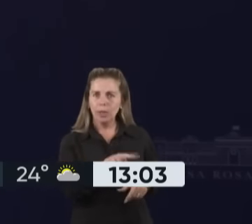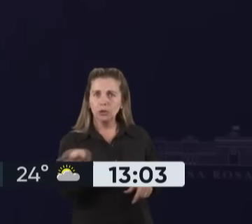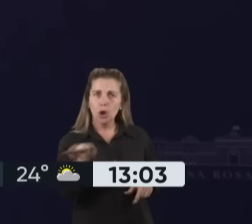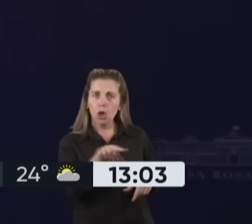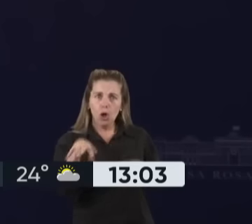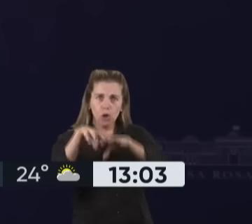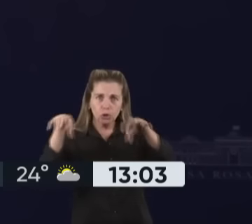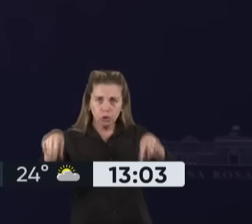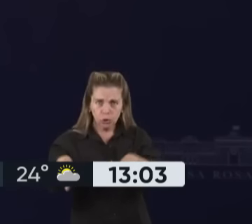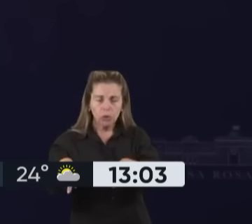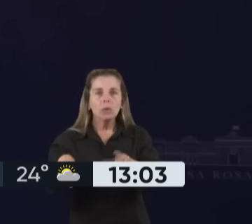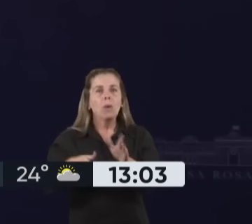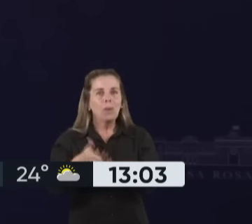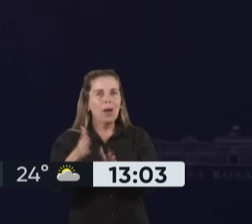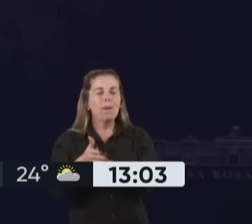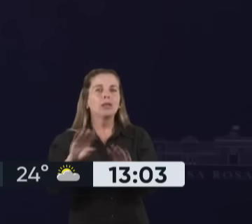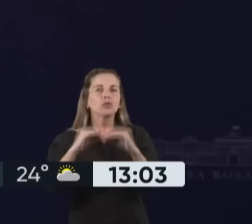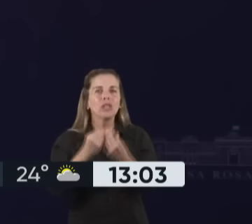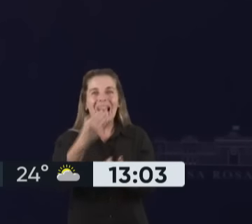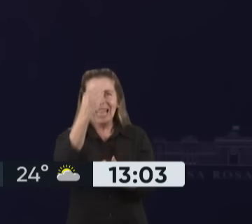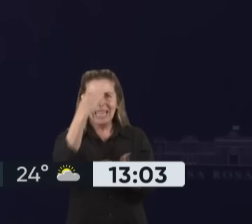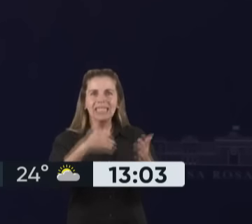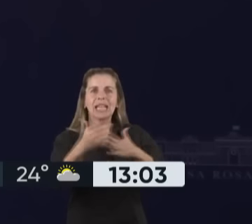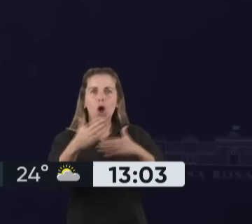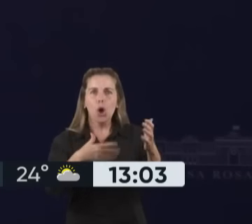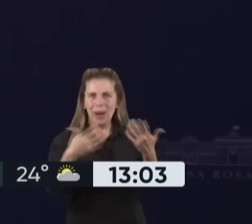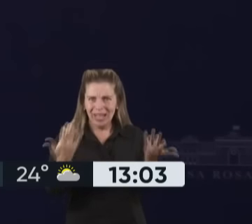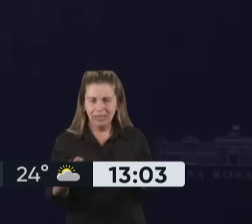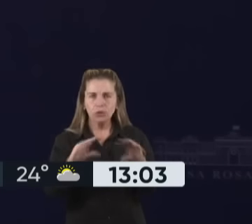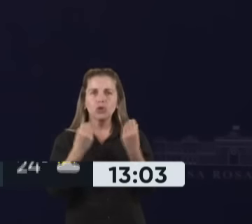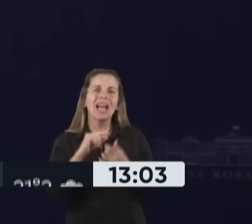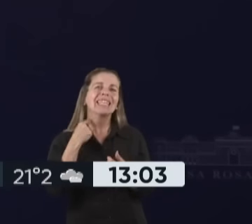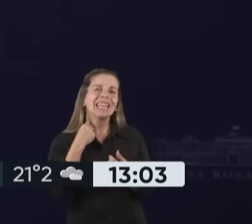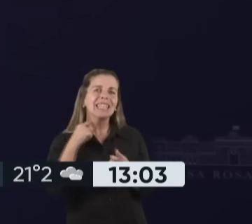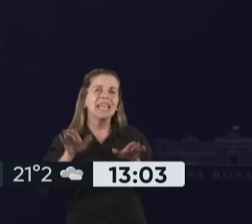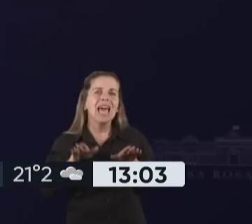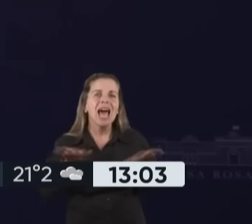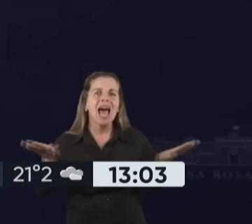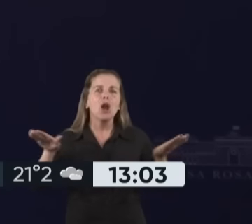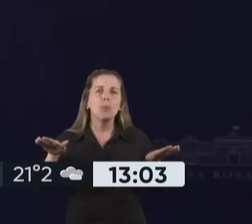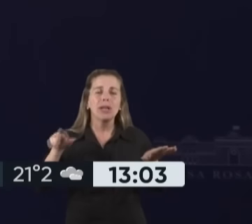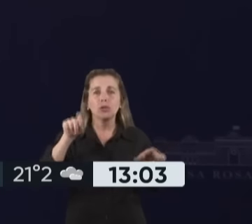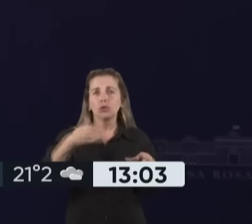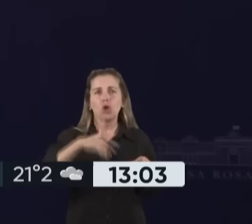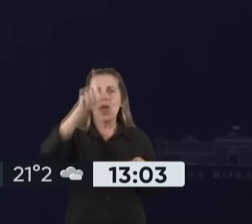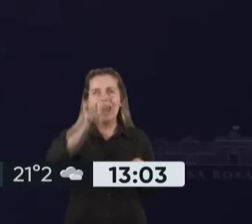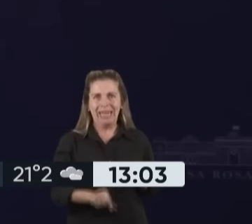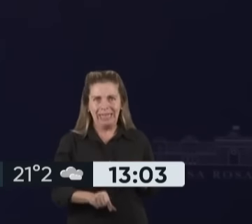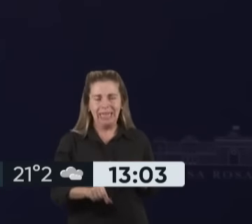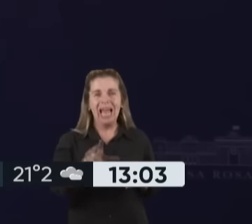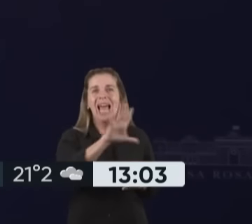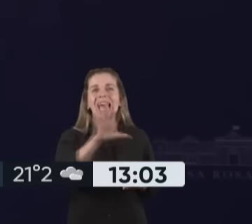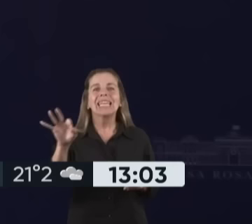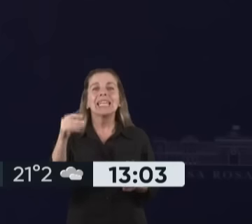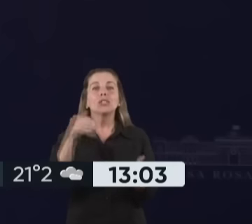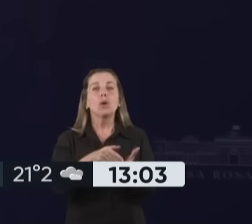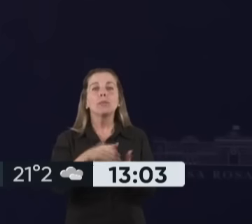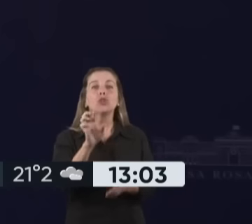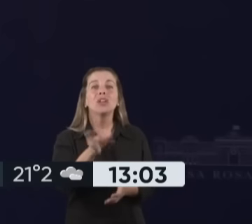llevar adelante 15 obras en 13 aeropuertos del país con una inversión total de 500 millones de